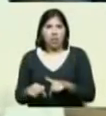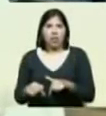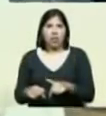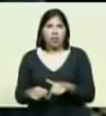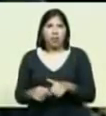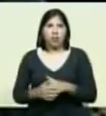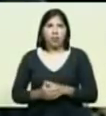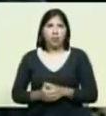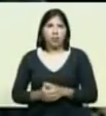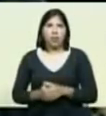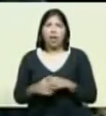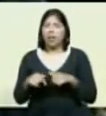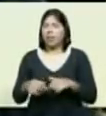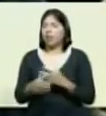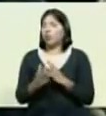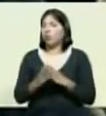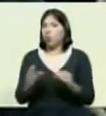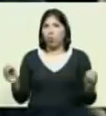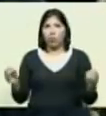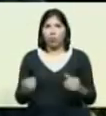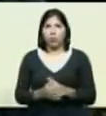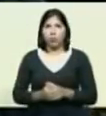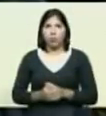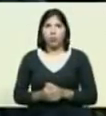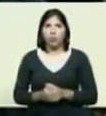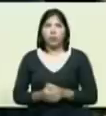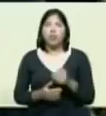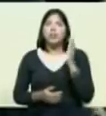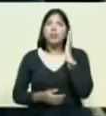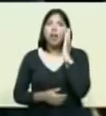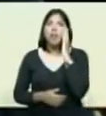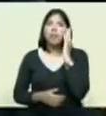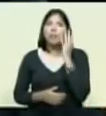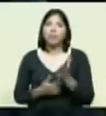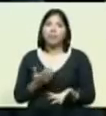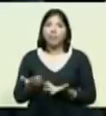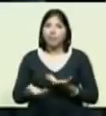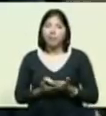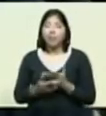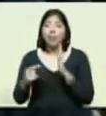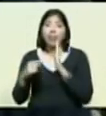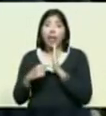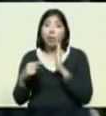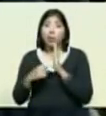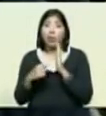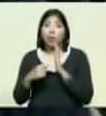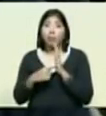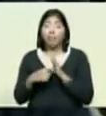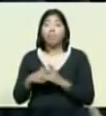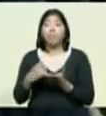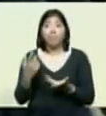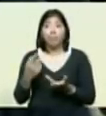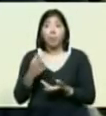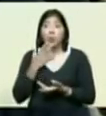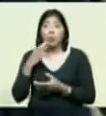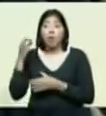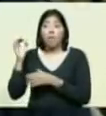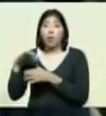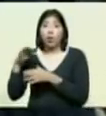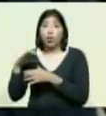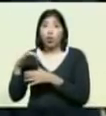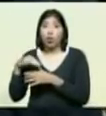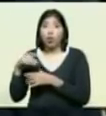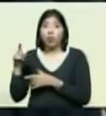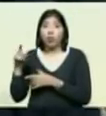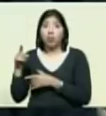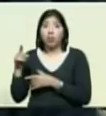tiene uno todo. Todos sabemos lo que se trata cuando un país está endeudado con el Fondo Monetario. Ellos tienen